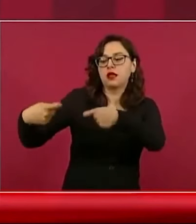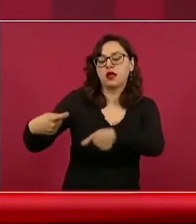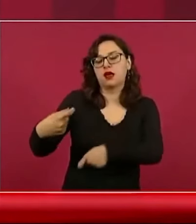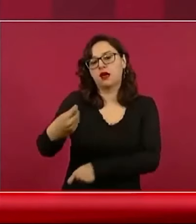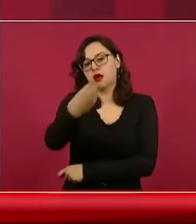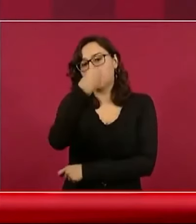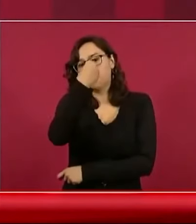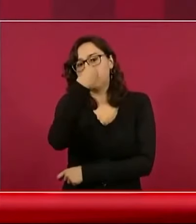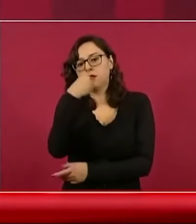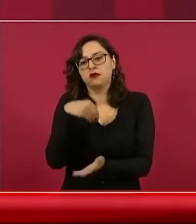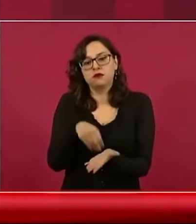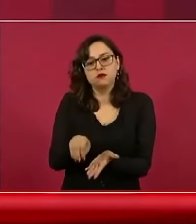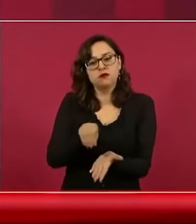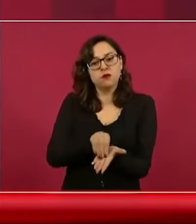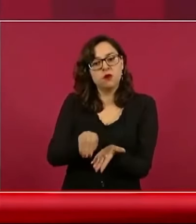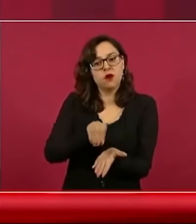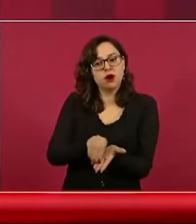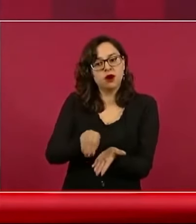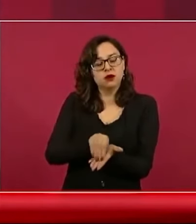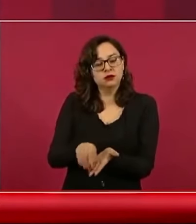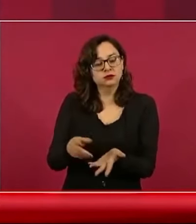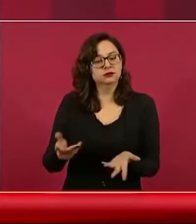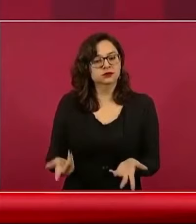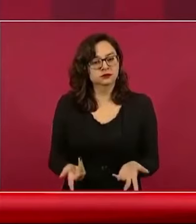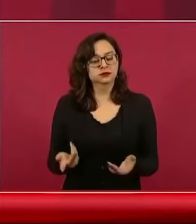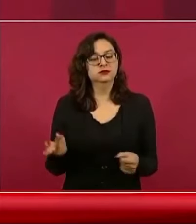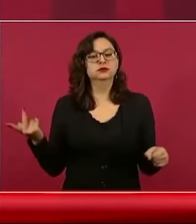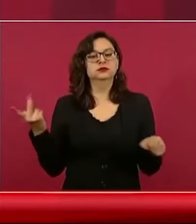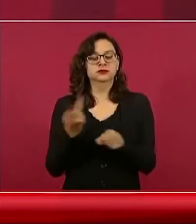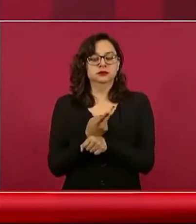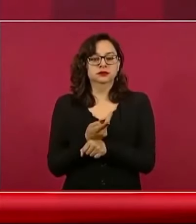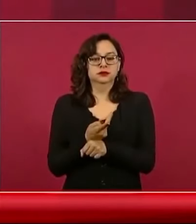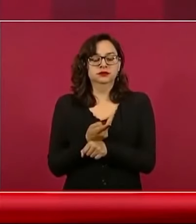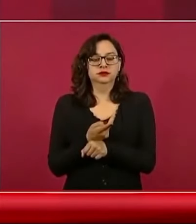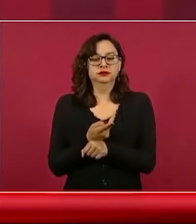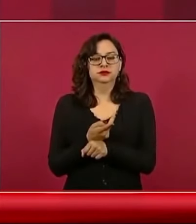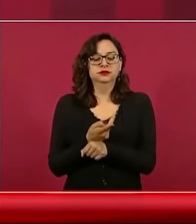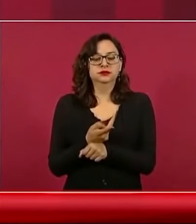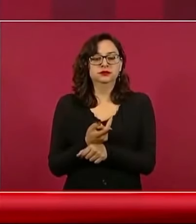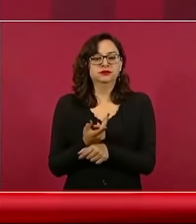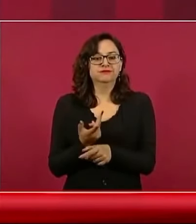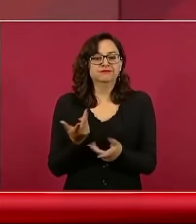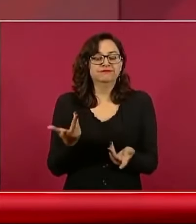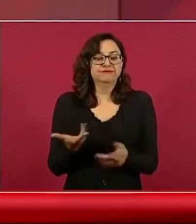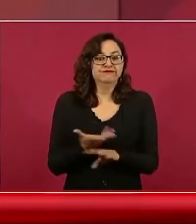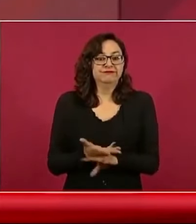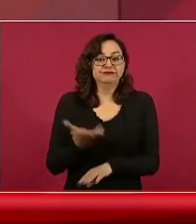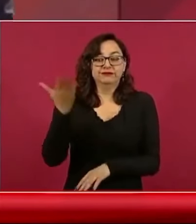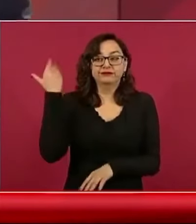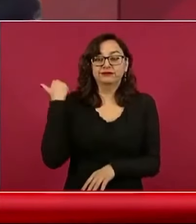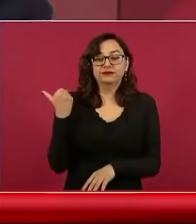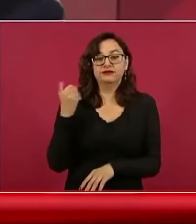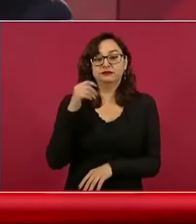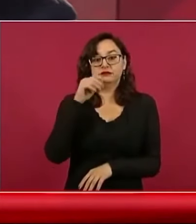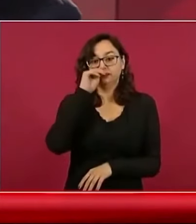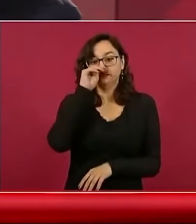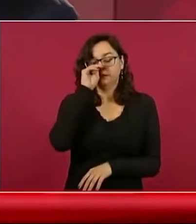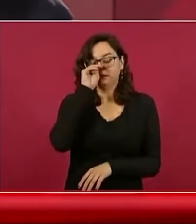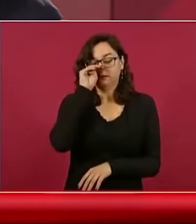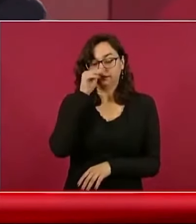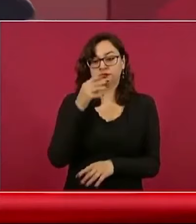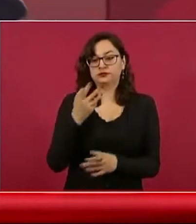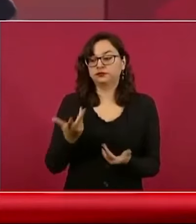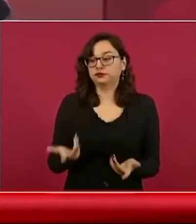no había este mucha demanda de o mejor dicho no había